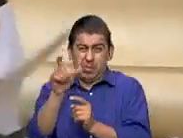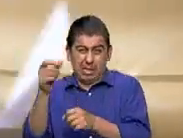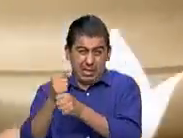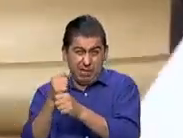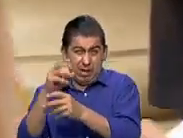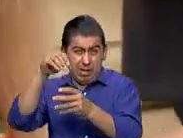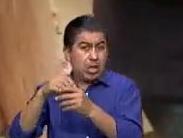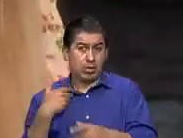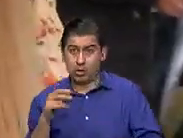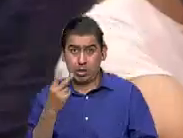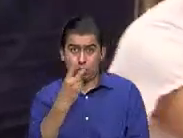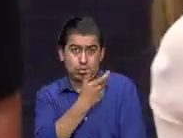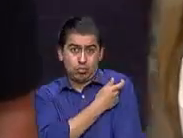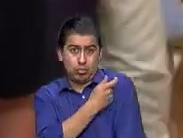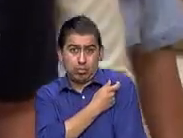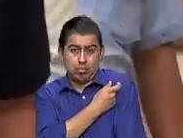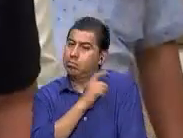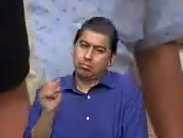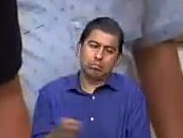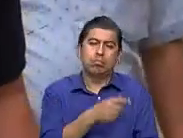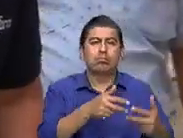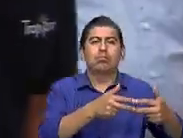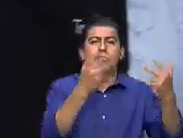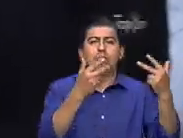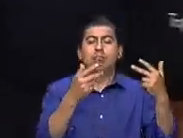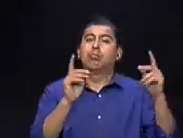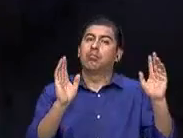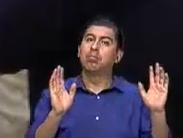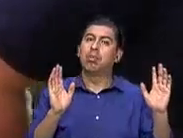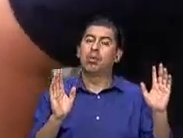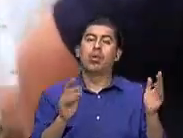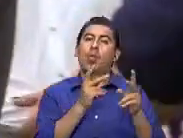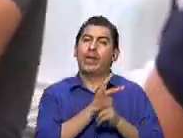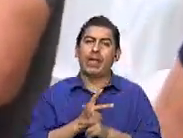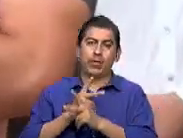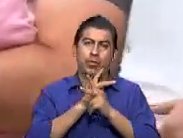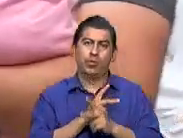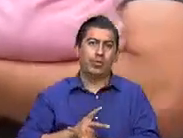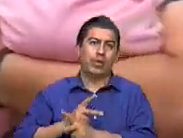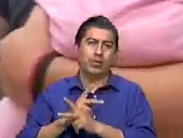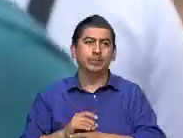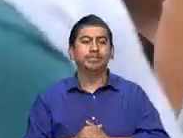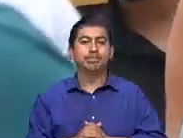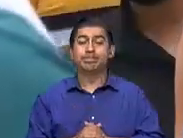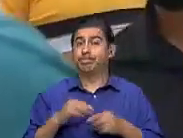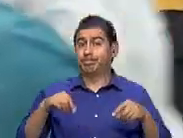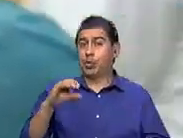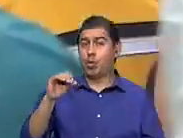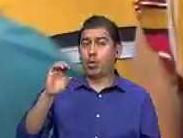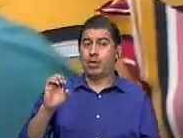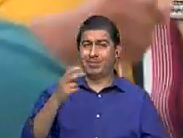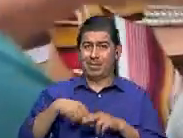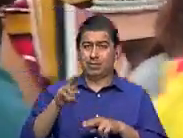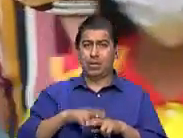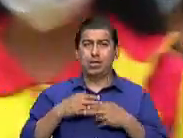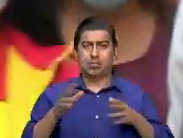estén vacunados con las dos dosis completas pasarán al teletrabajo con la intención de mitigar los riesgos de contagio. El COE Nacional exhortó incluso